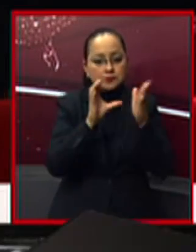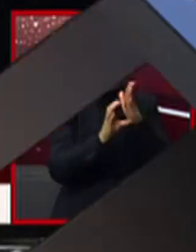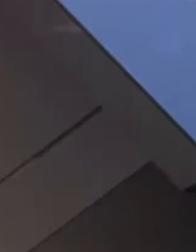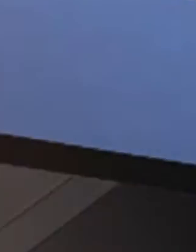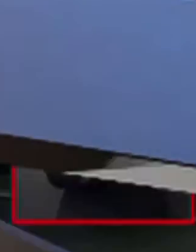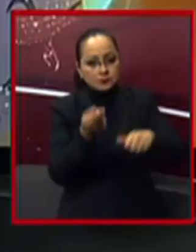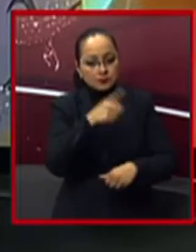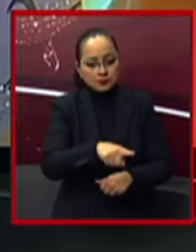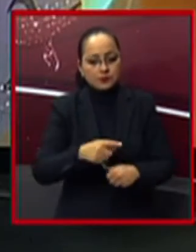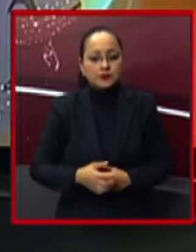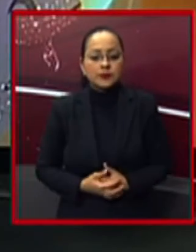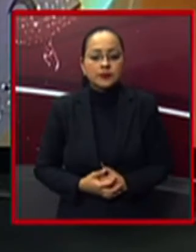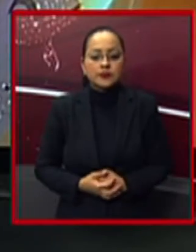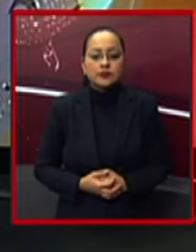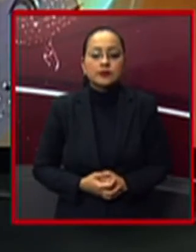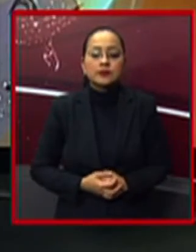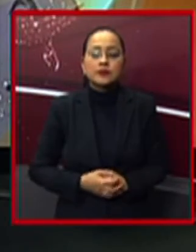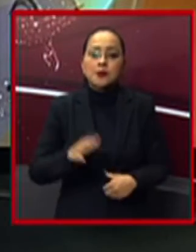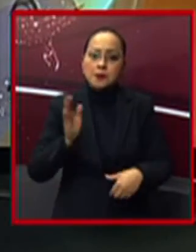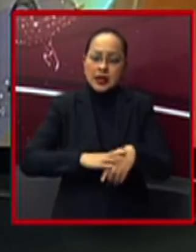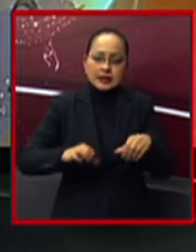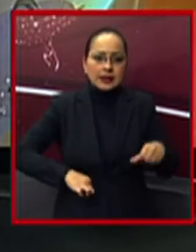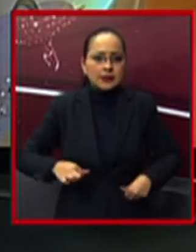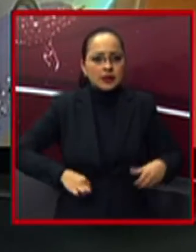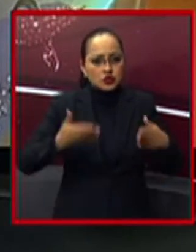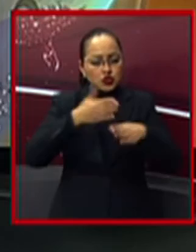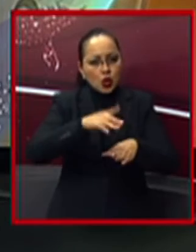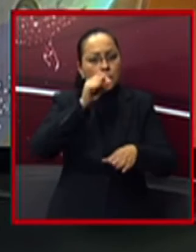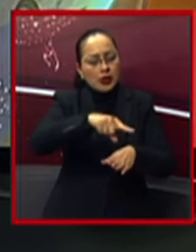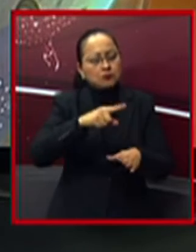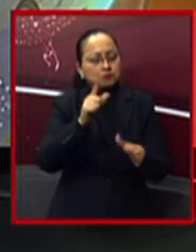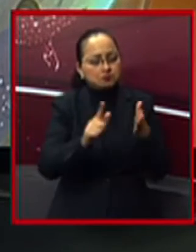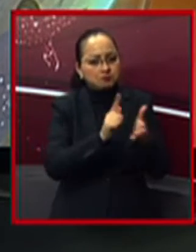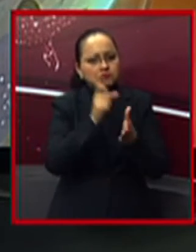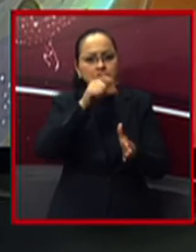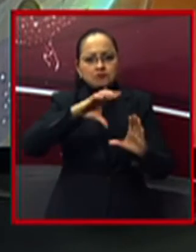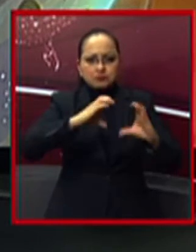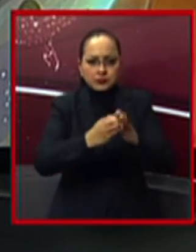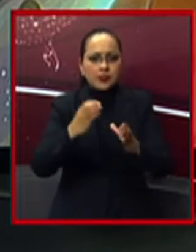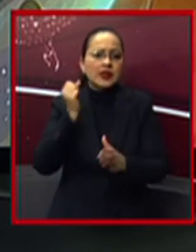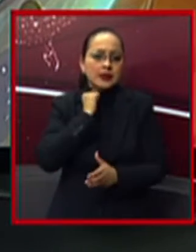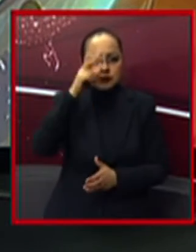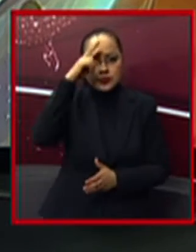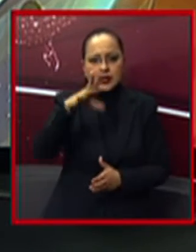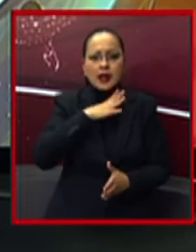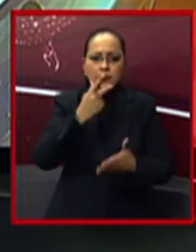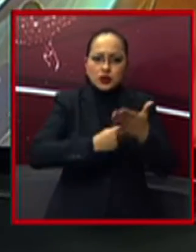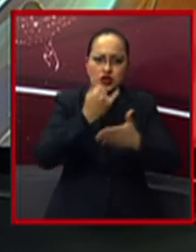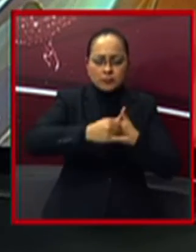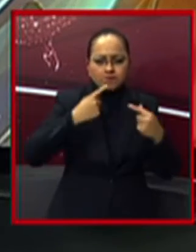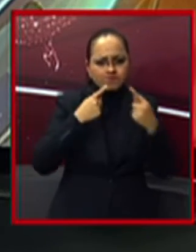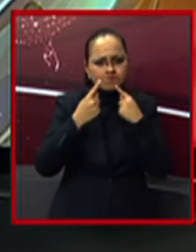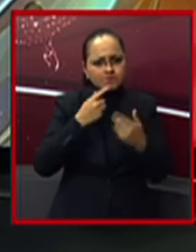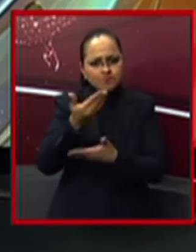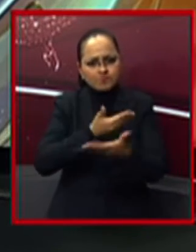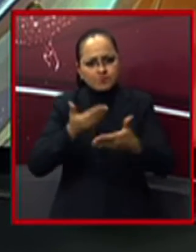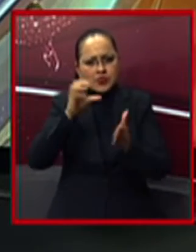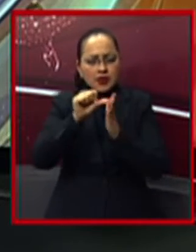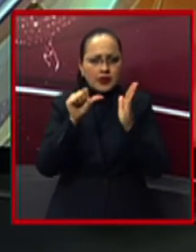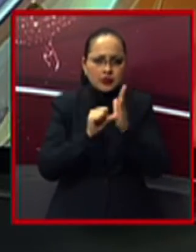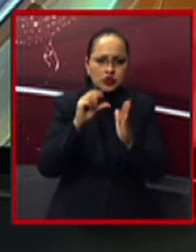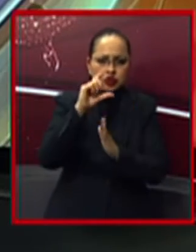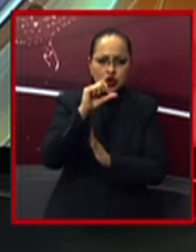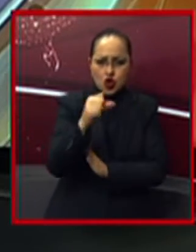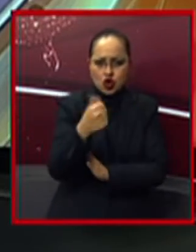constitucionales. Y en más trabajo legislativo, el Pleno del Senado de la República discutió un proyecto de decreto por el que se reforma el